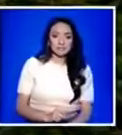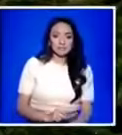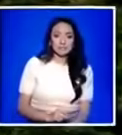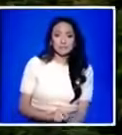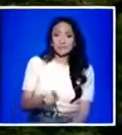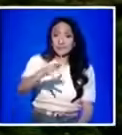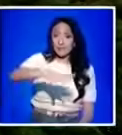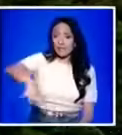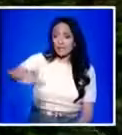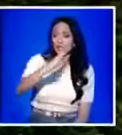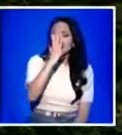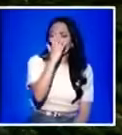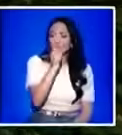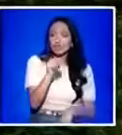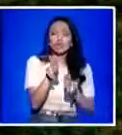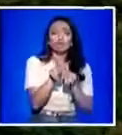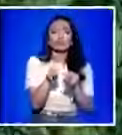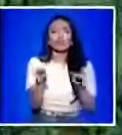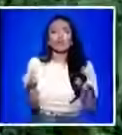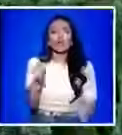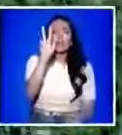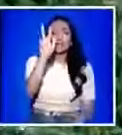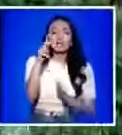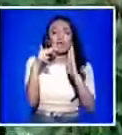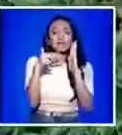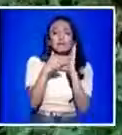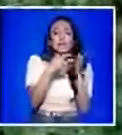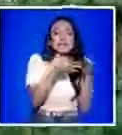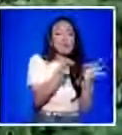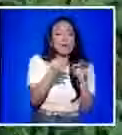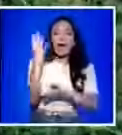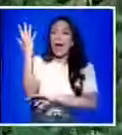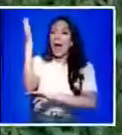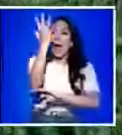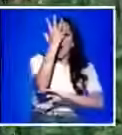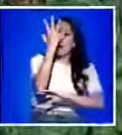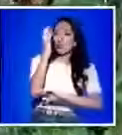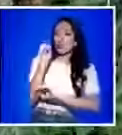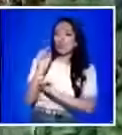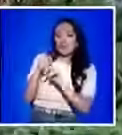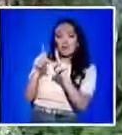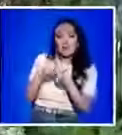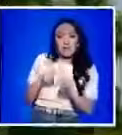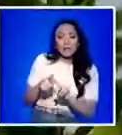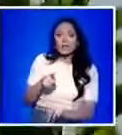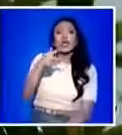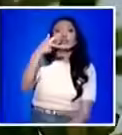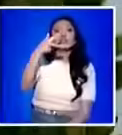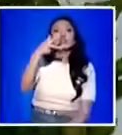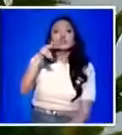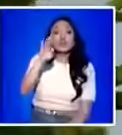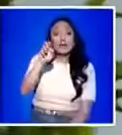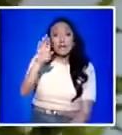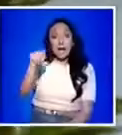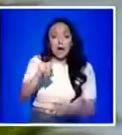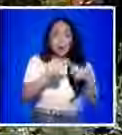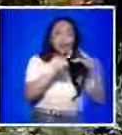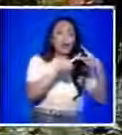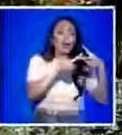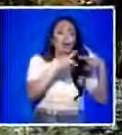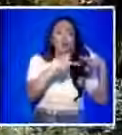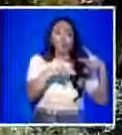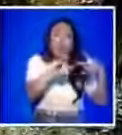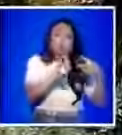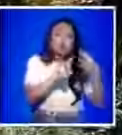Un paraíso natural, con unas 3.000 especies de árboles, arbustos y plantas, como la chuquiragua, el chocho de páramo,